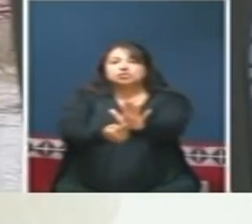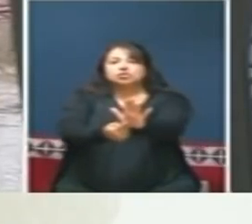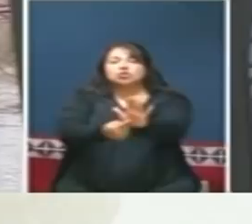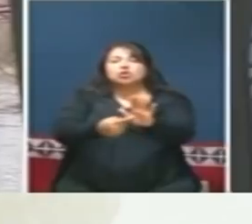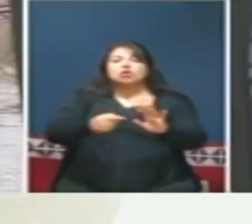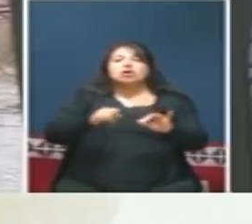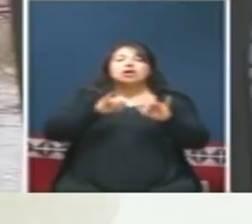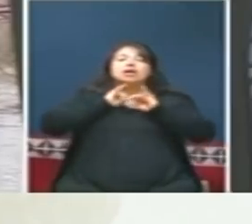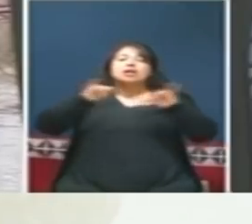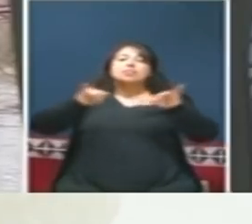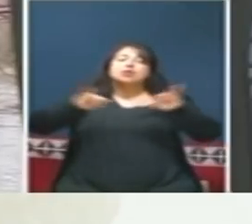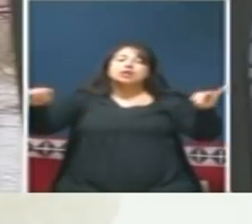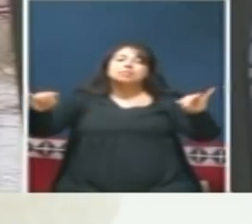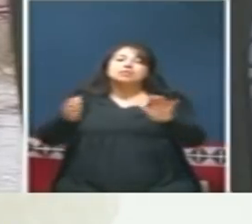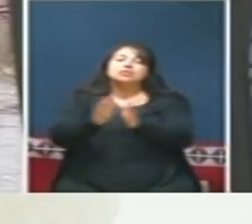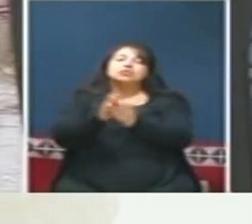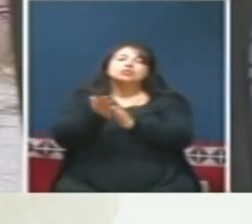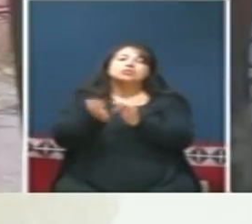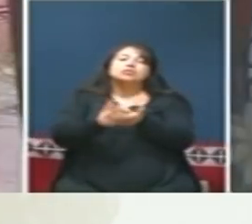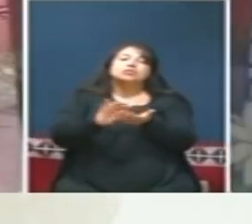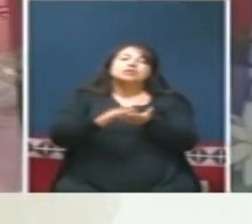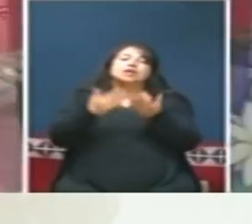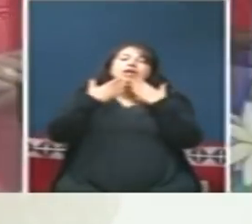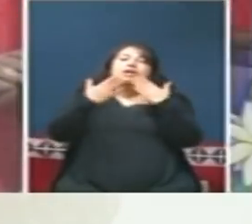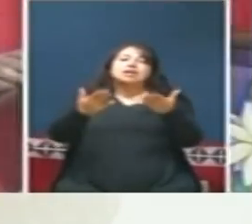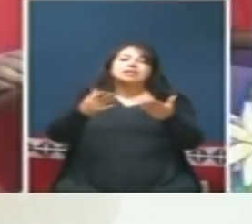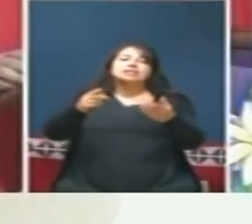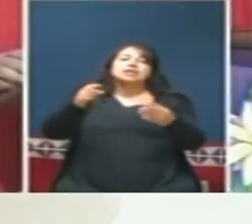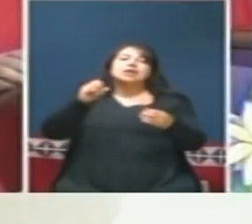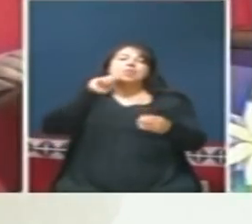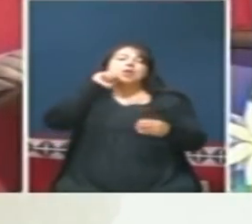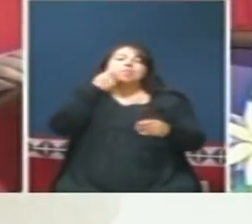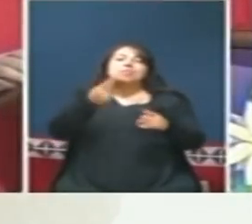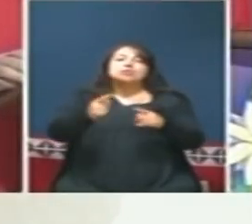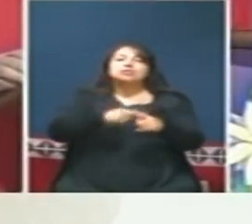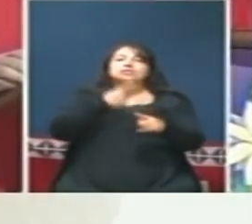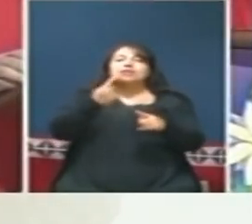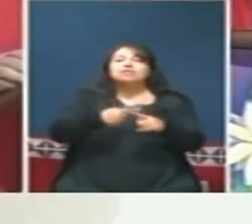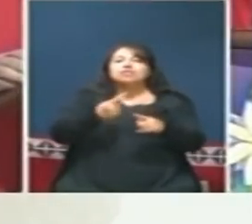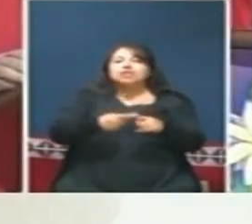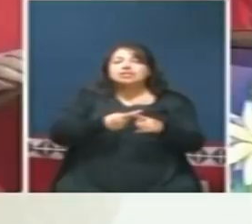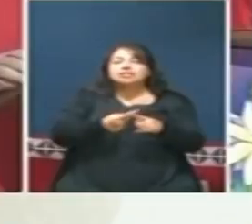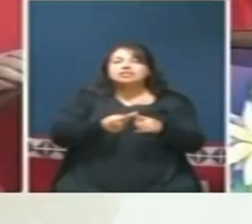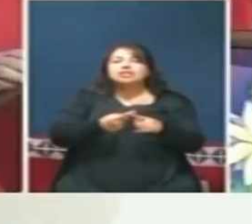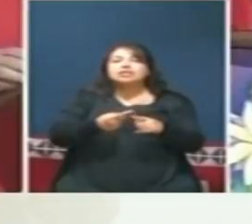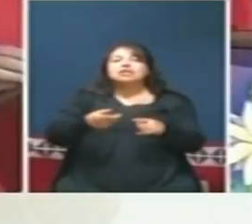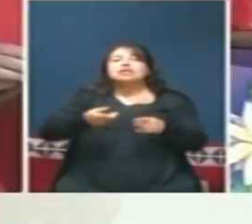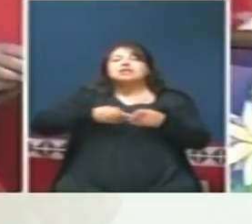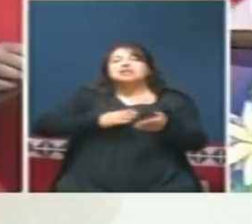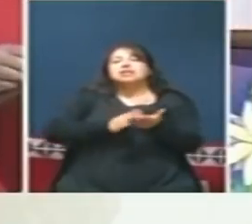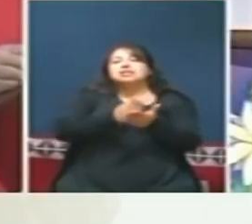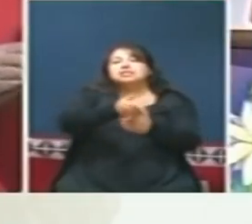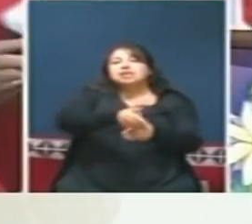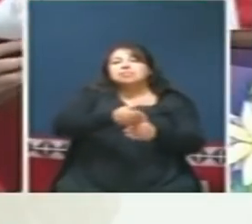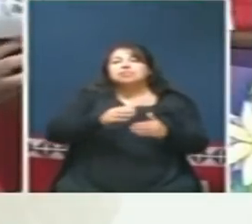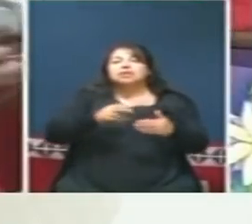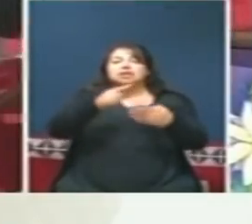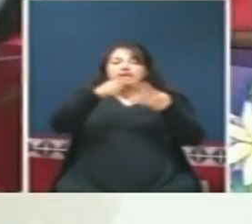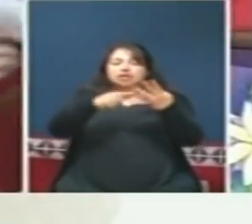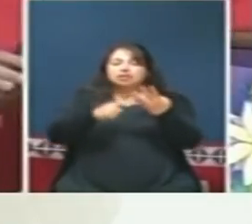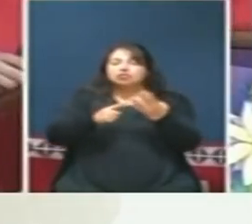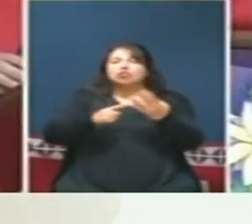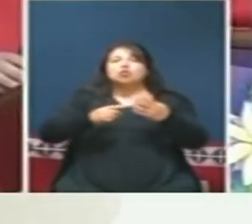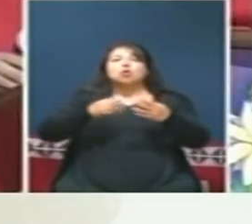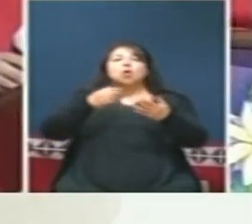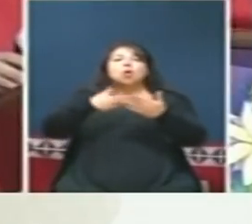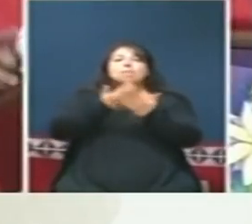evangélica. Gracias por esta bellísima festa, y nuestros mártires ci acompañino. Gracias, paz y bien. Muchas gracias